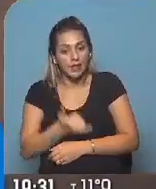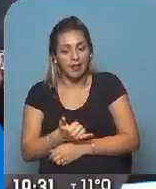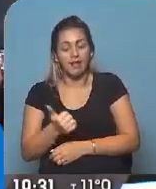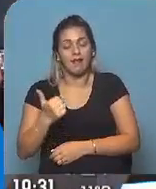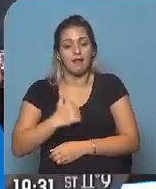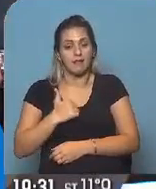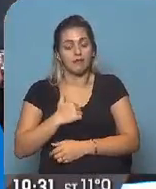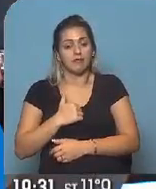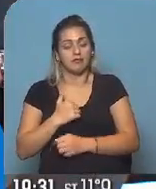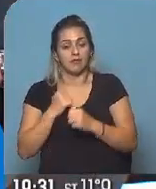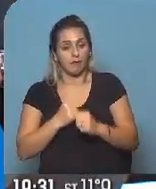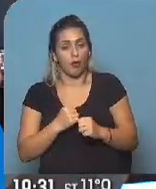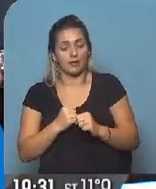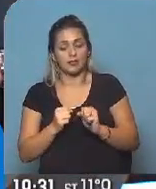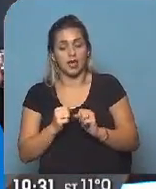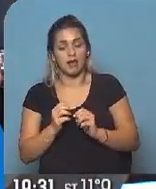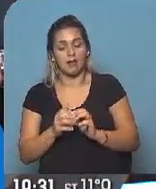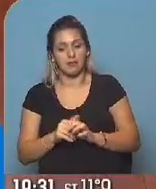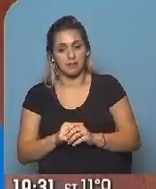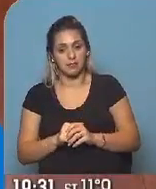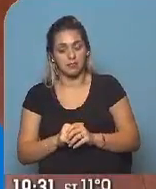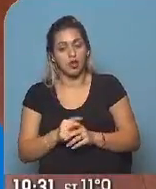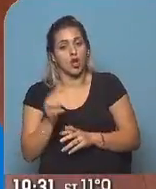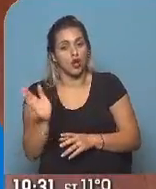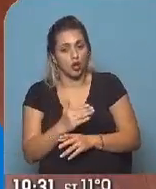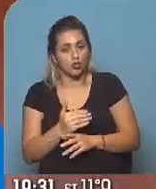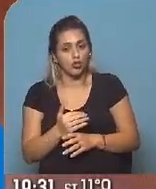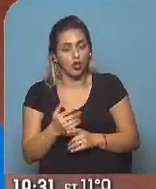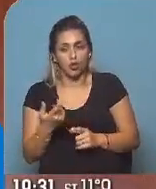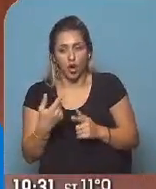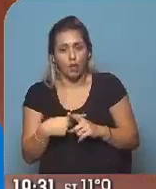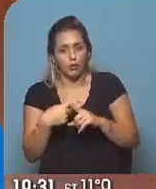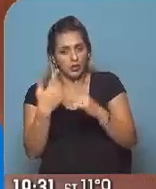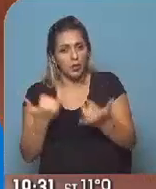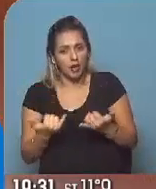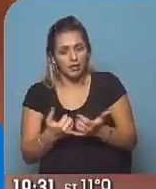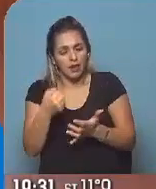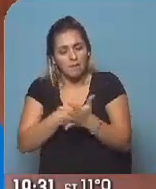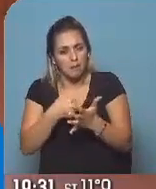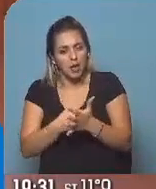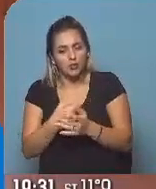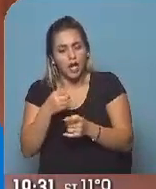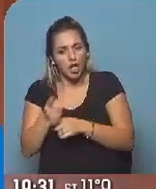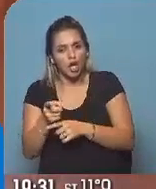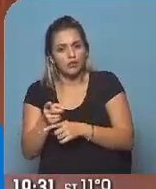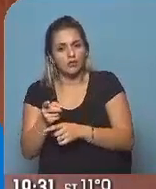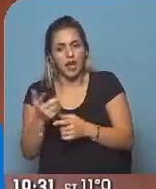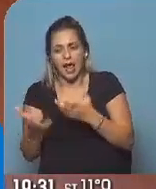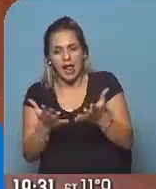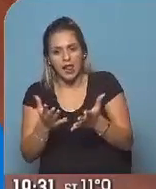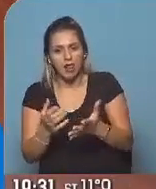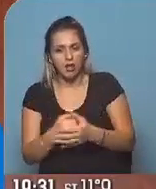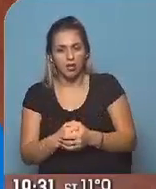y autolimitarse con todo el potencial que tienen las Fuerzas Armadas para luchar contra la inseguridad me parece que no